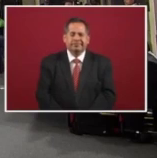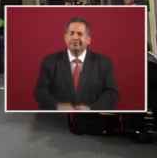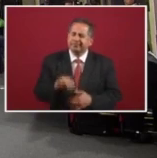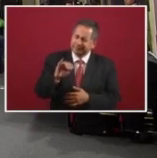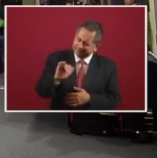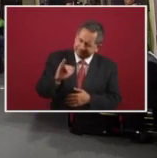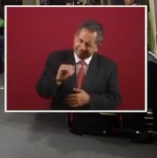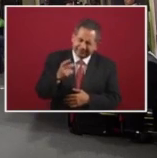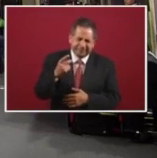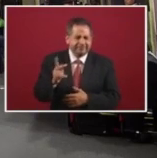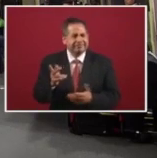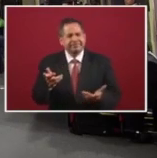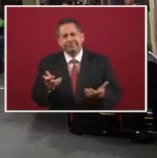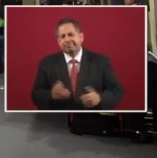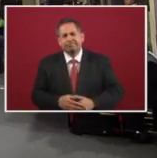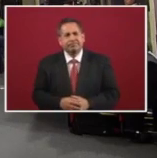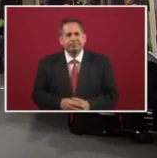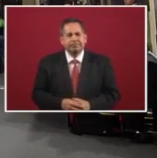pero